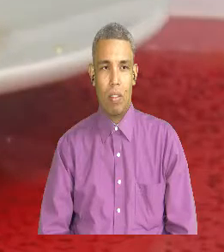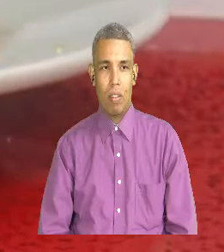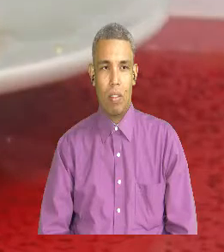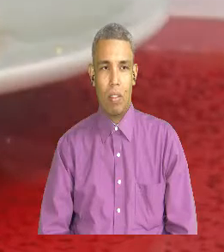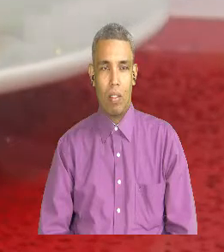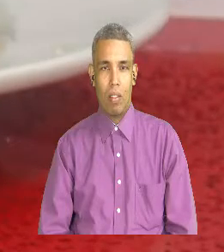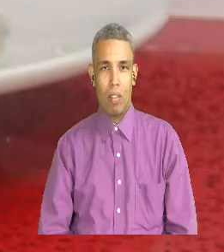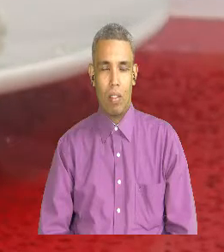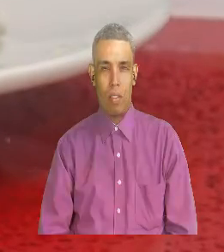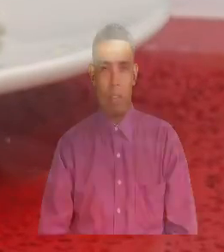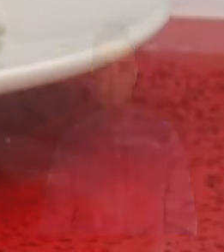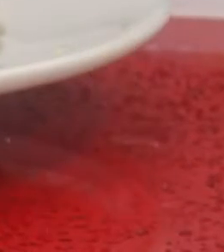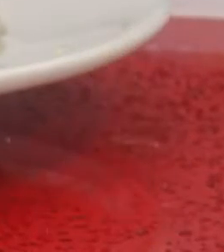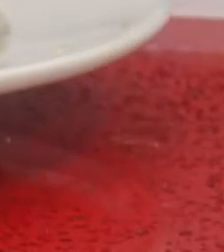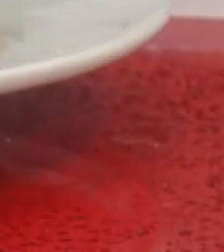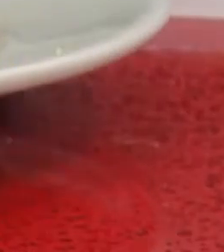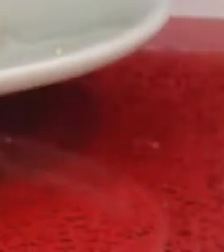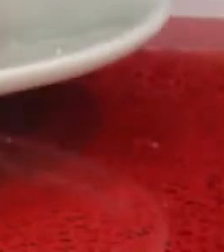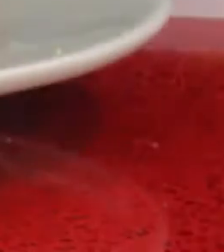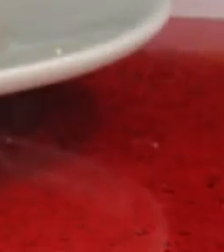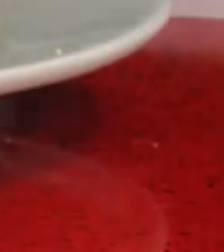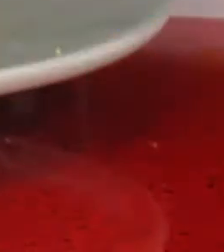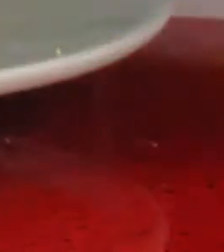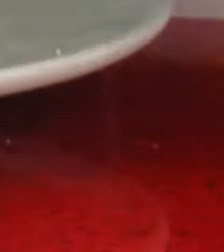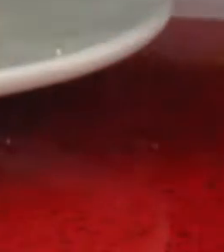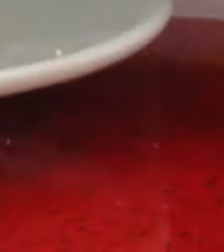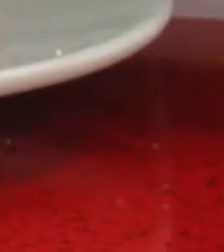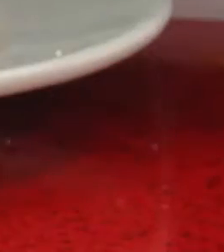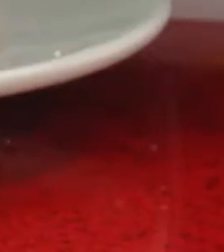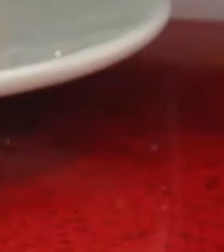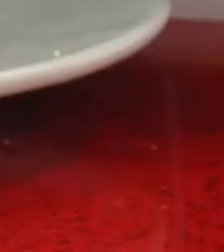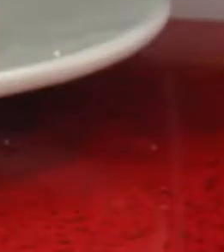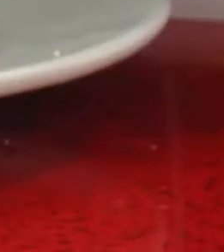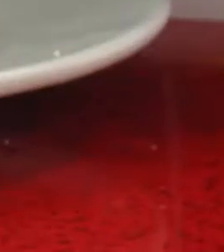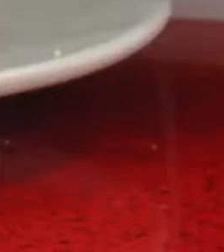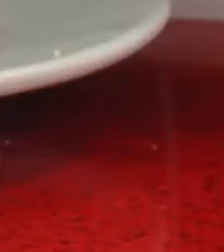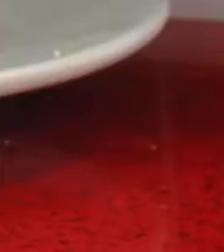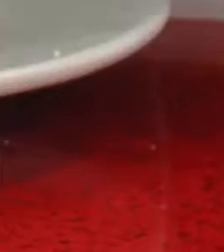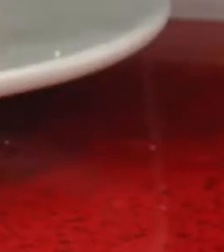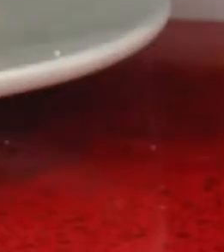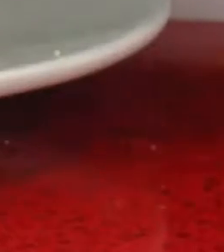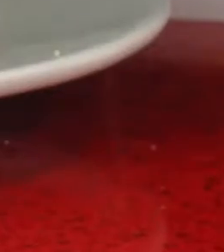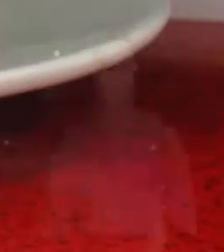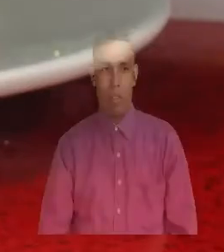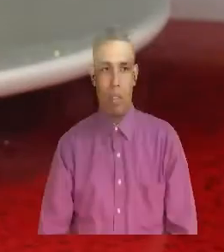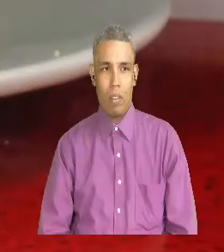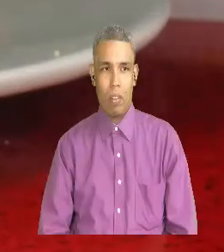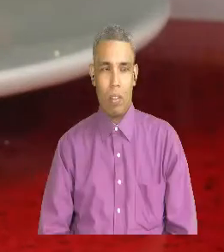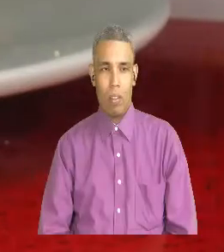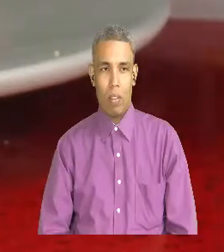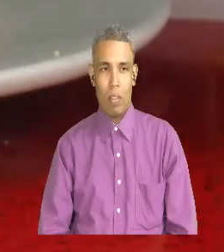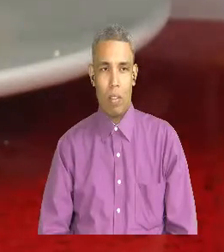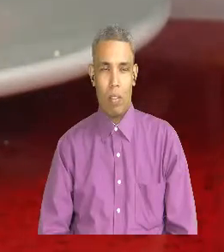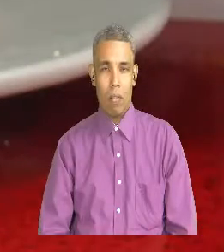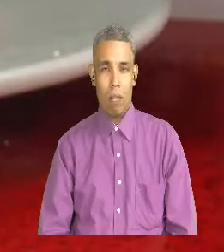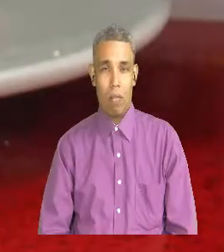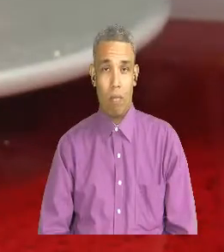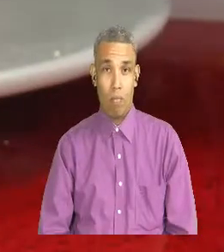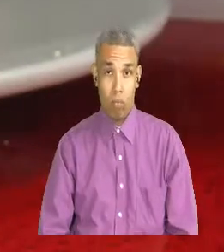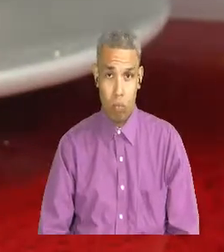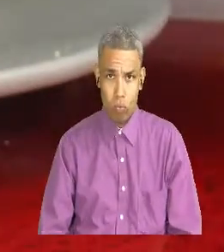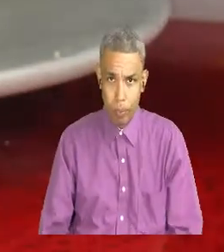Vamos para con la cucharita sacar lo que es la, el vegetal. Perfecto. Vegetal, y que quede